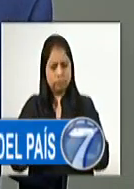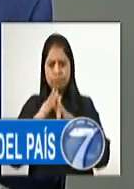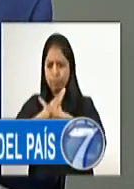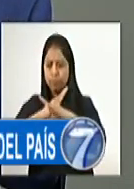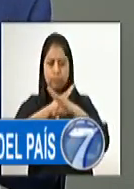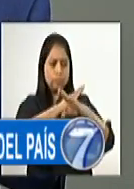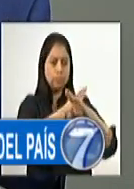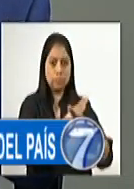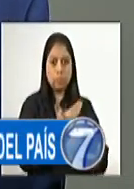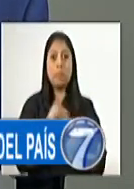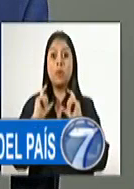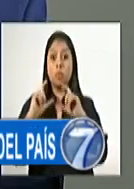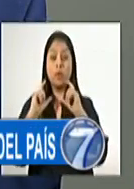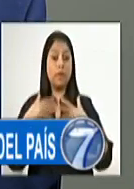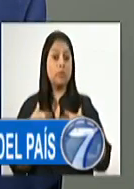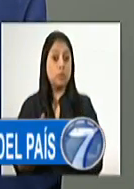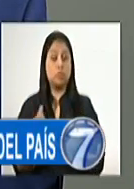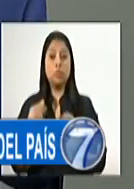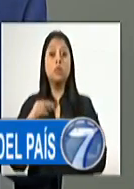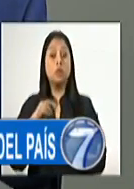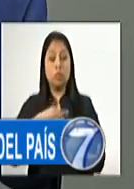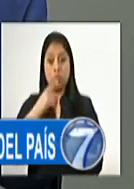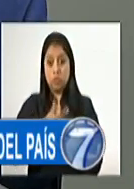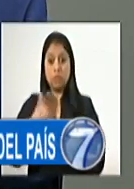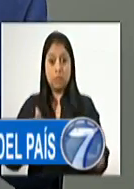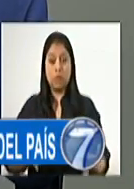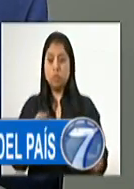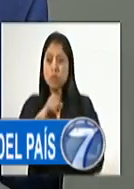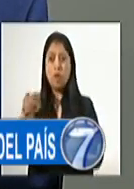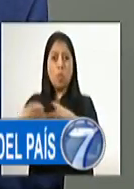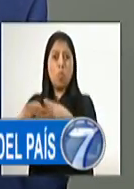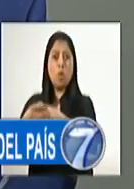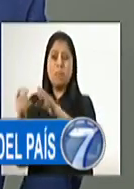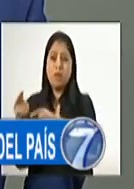Y estos grupos vienen a vulnerar la seguridad de nuestros ciudadanos.